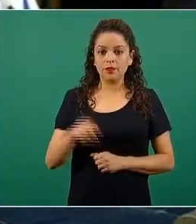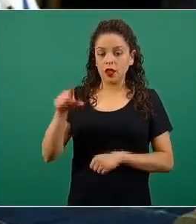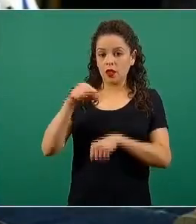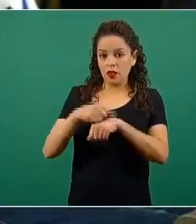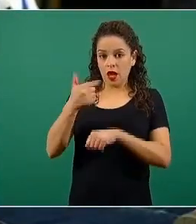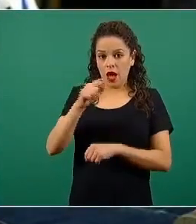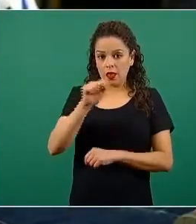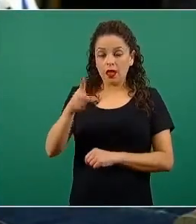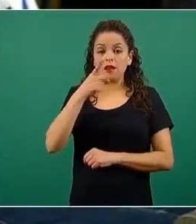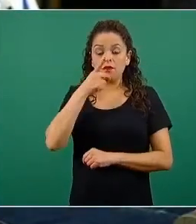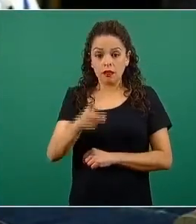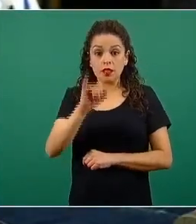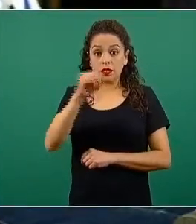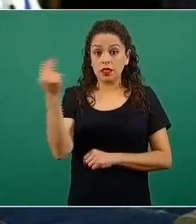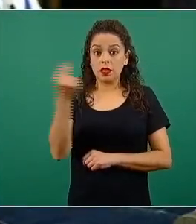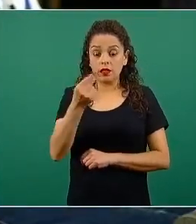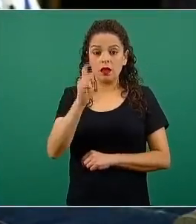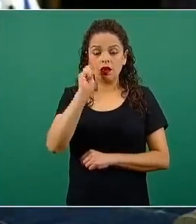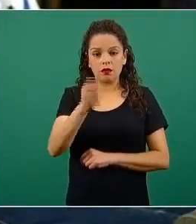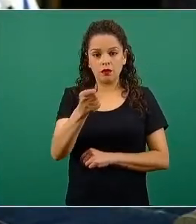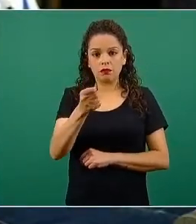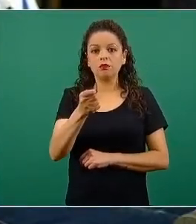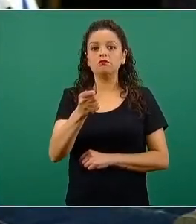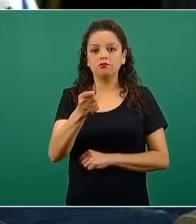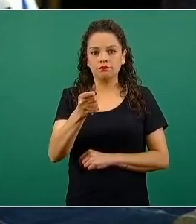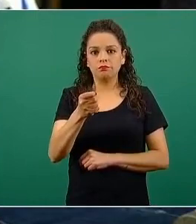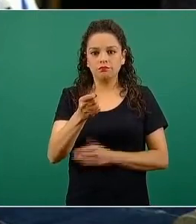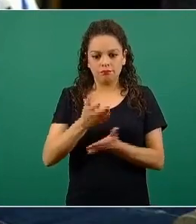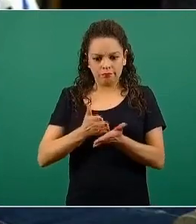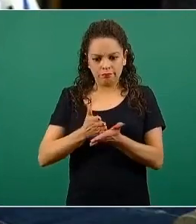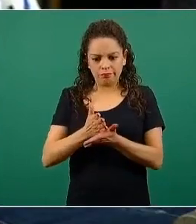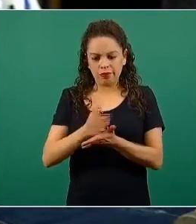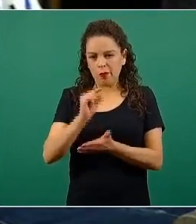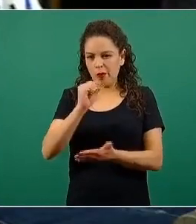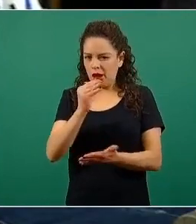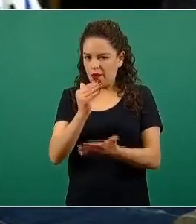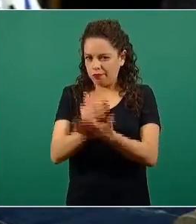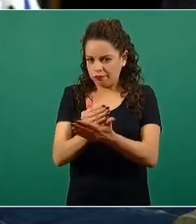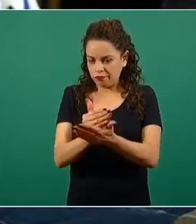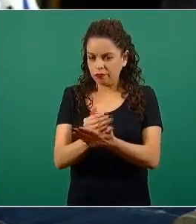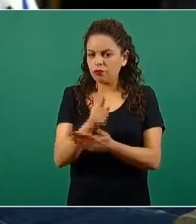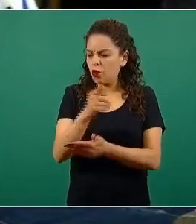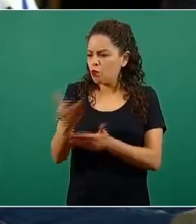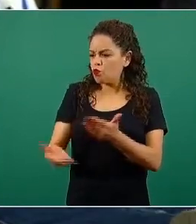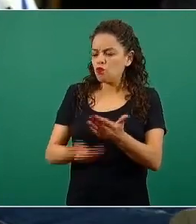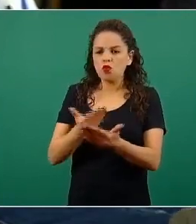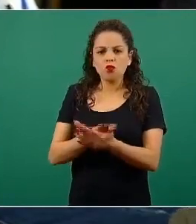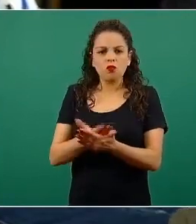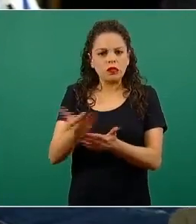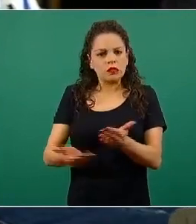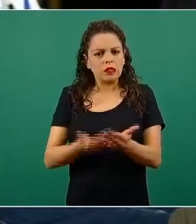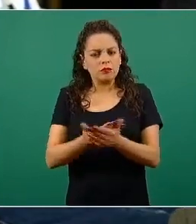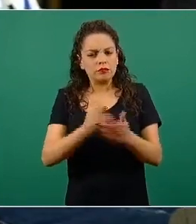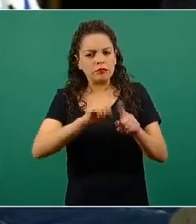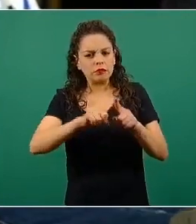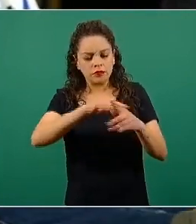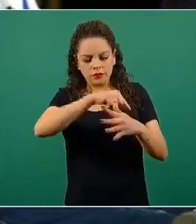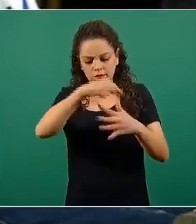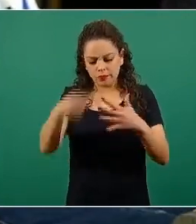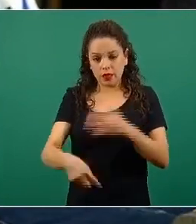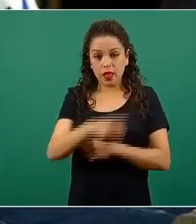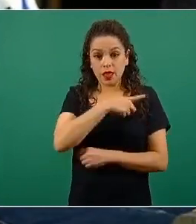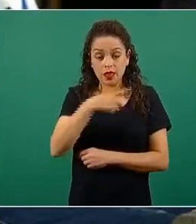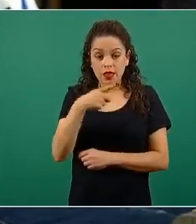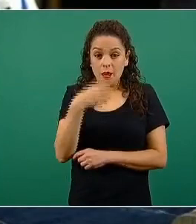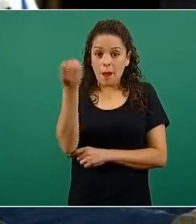que se debería de hacer un alto en el camino y le hicieron una serie de propuestas, entre estas hacer